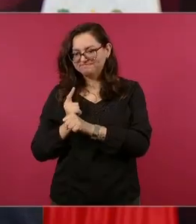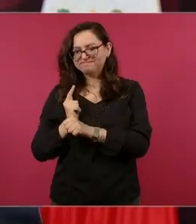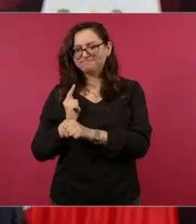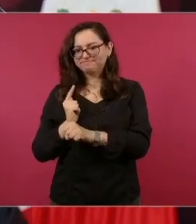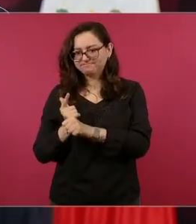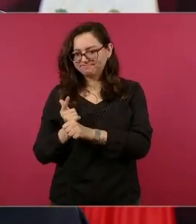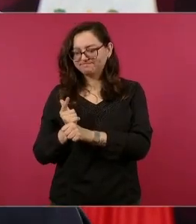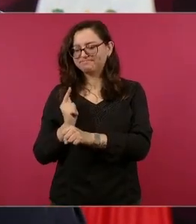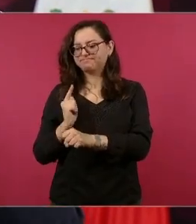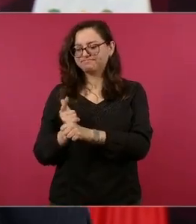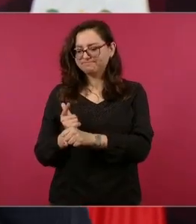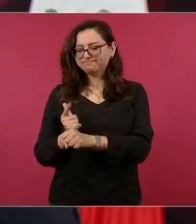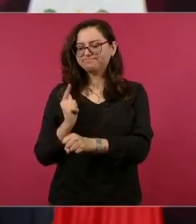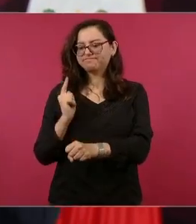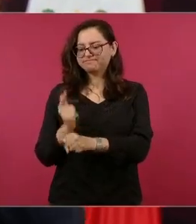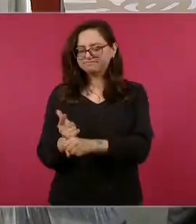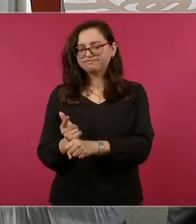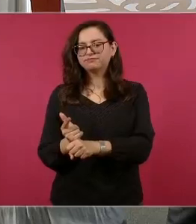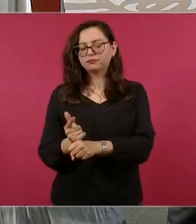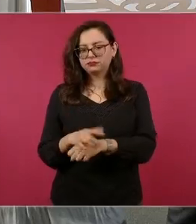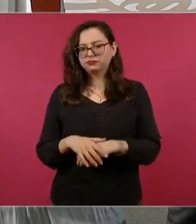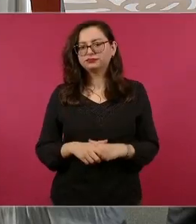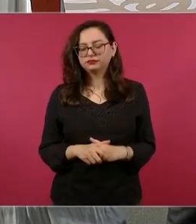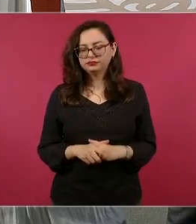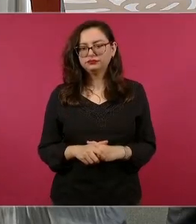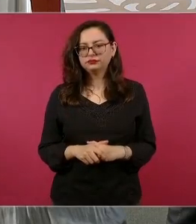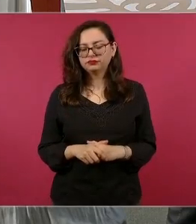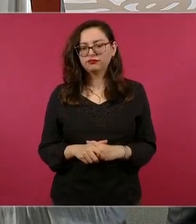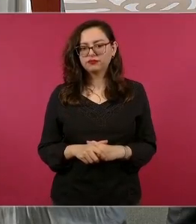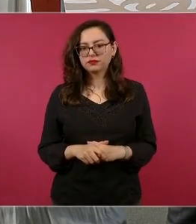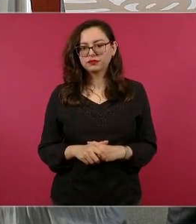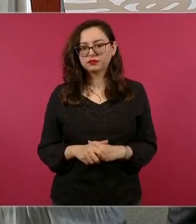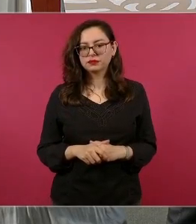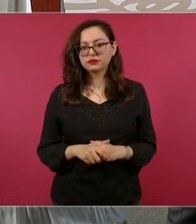y sabe, ¿cómo se les va a olvidar